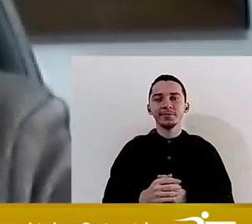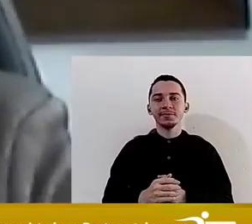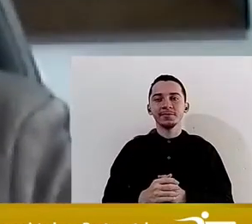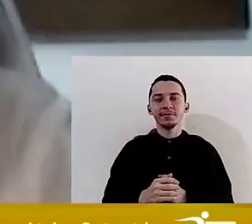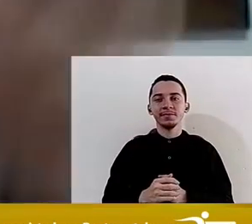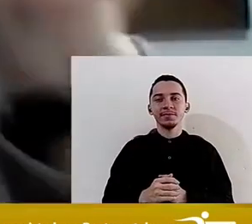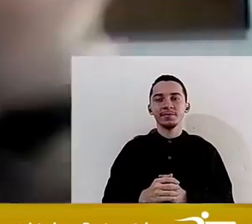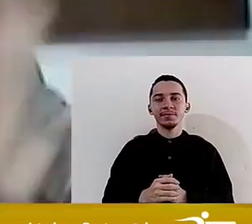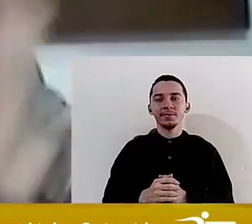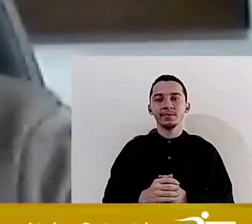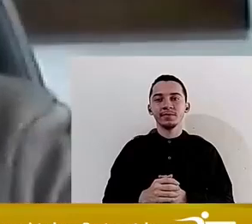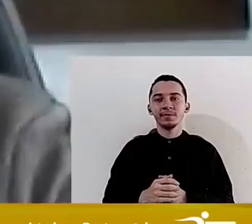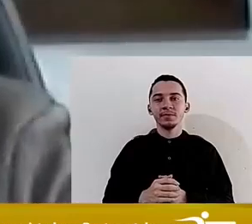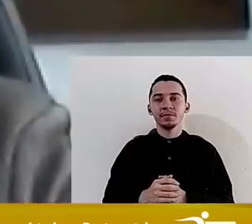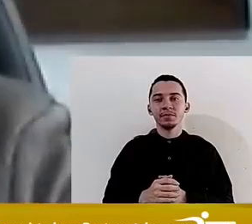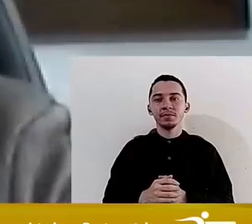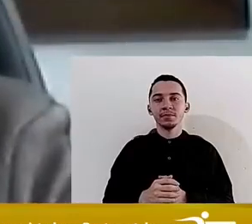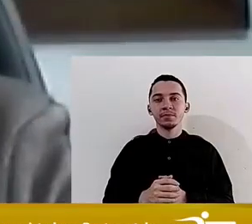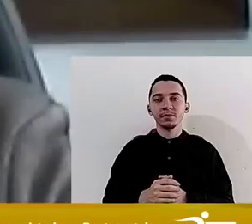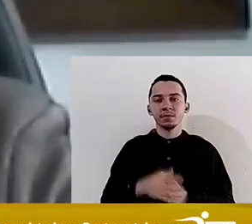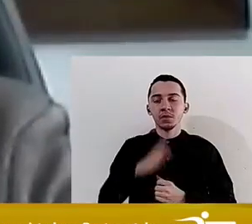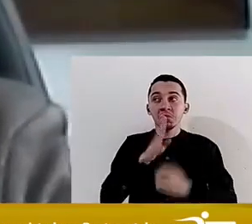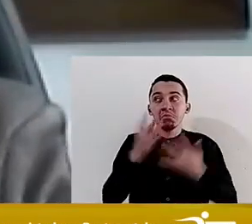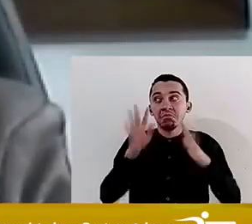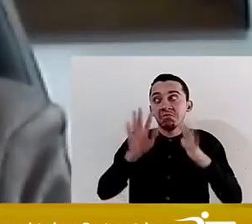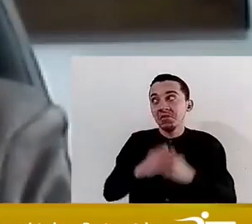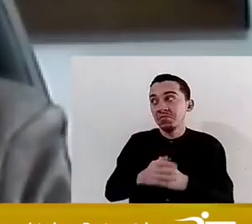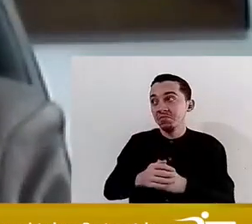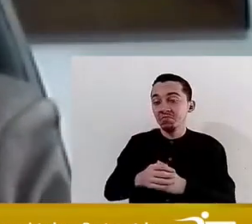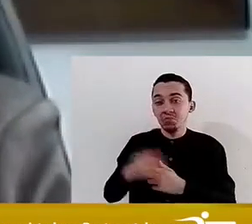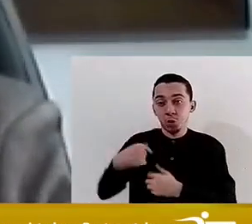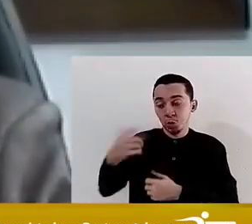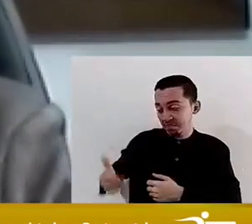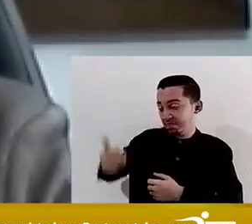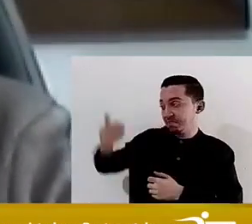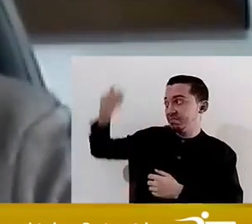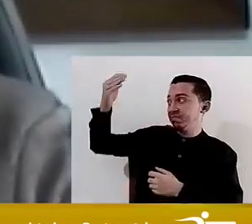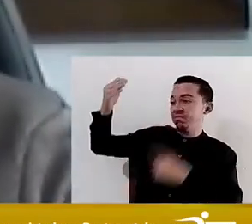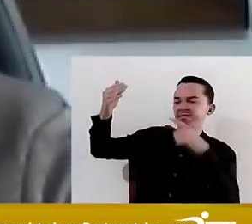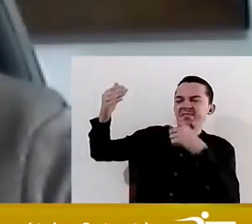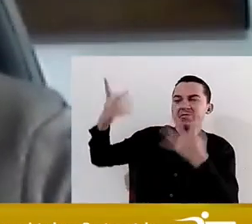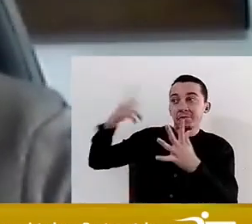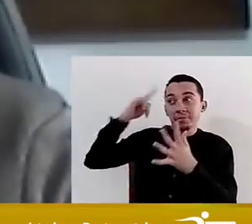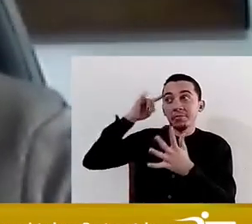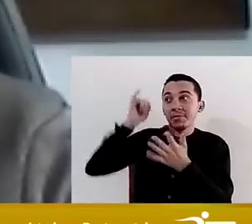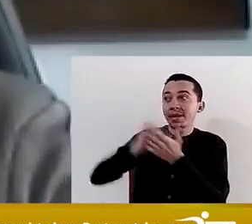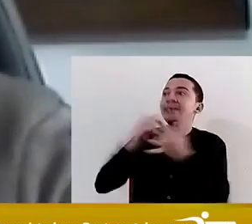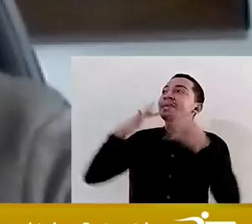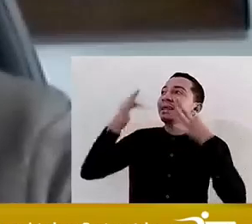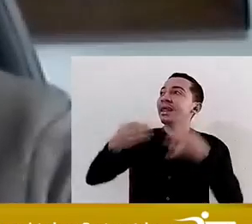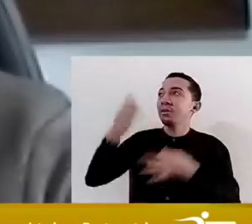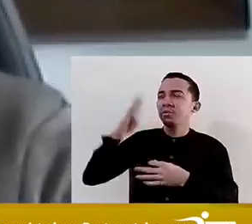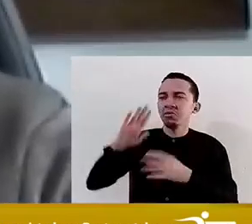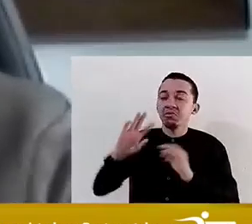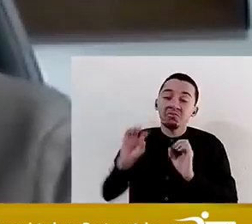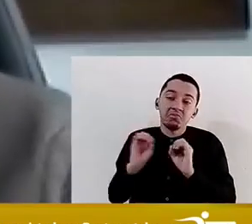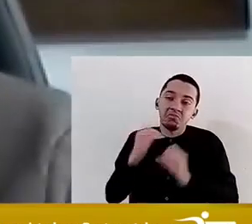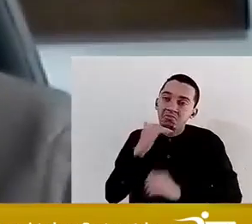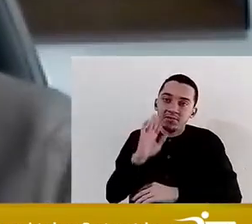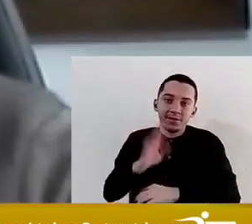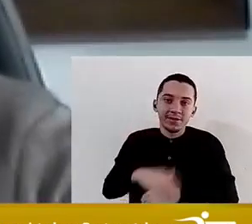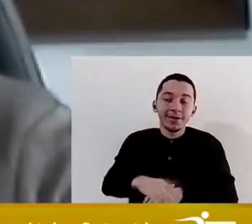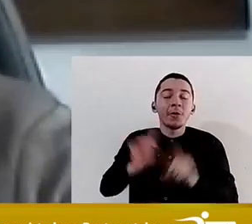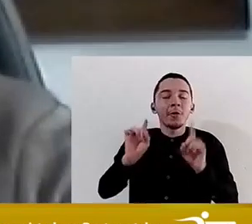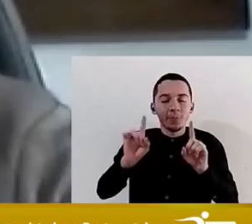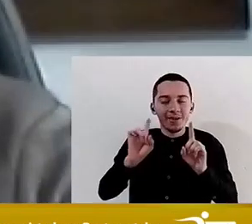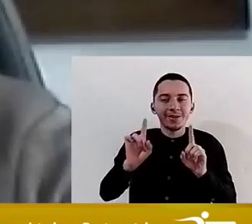Y quién sabe si yo de grande ni hubiera creído. Quién sabe. Pero qué bueno. Qué